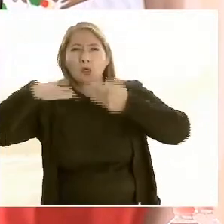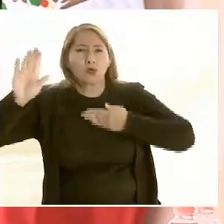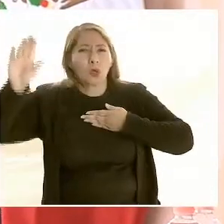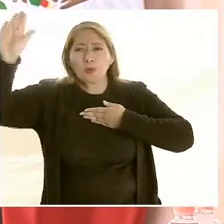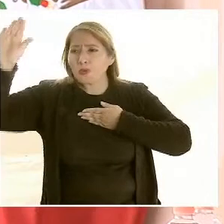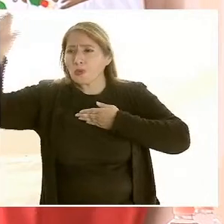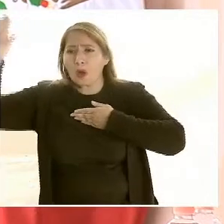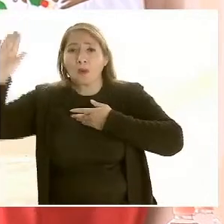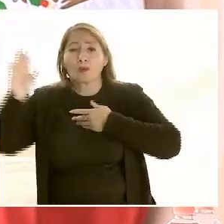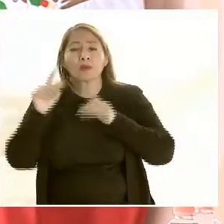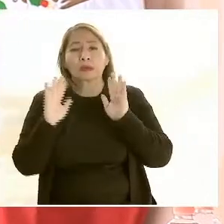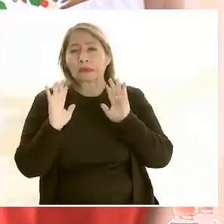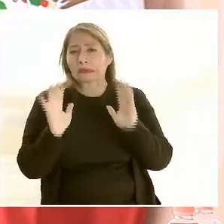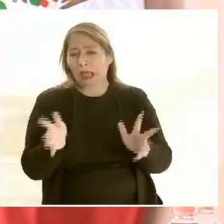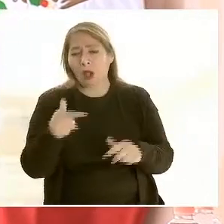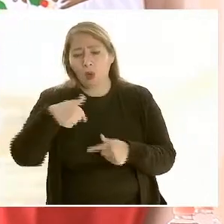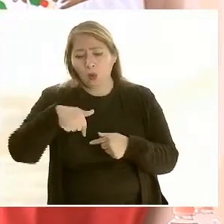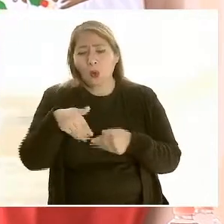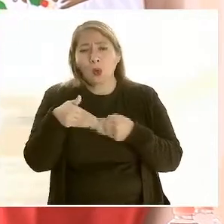que cuenta ya